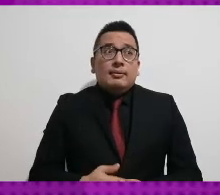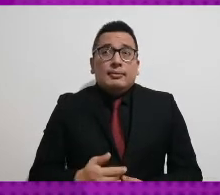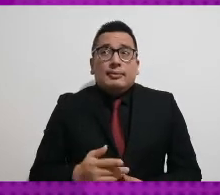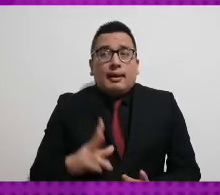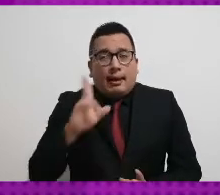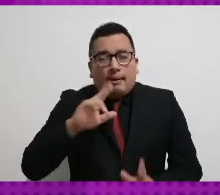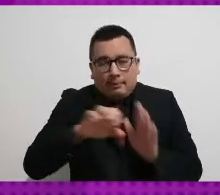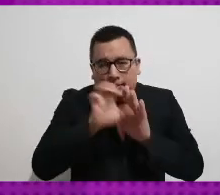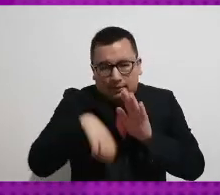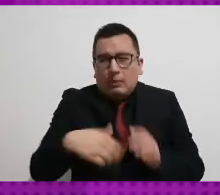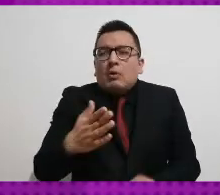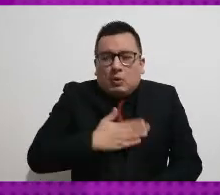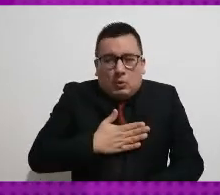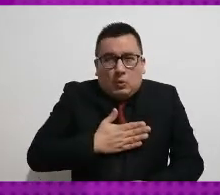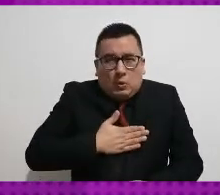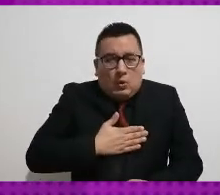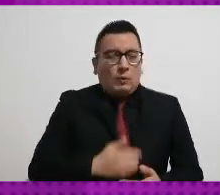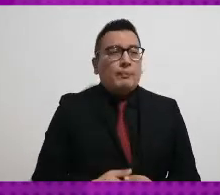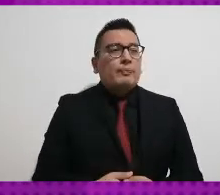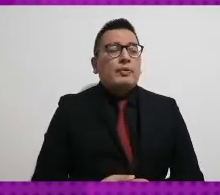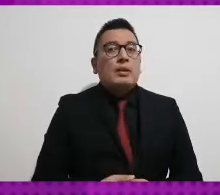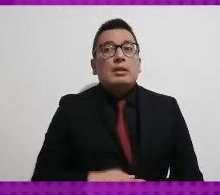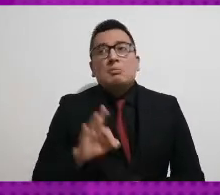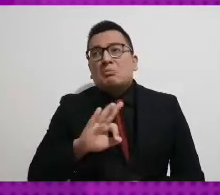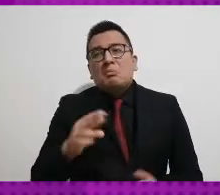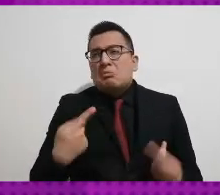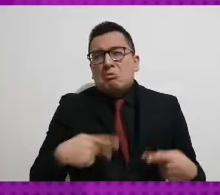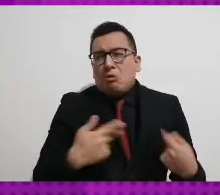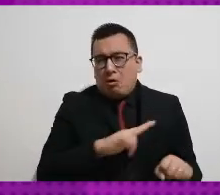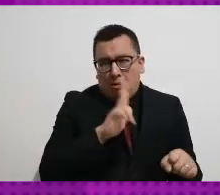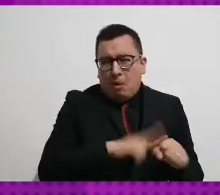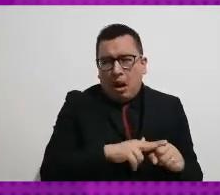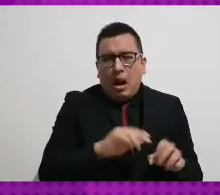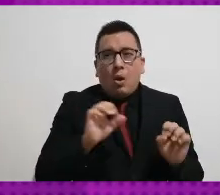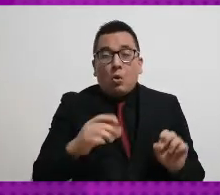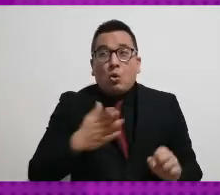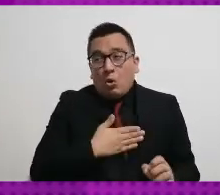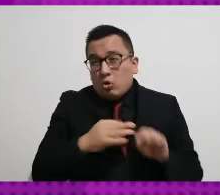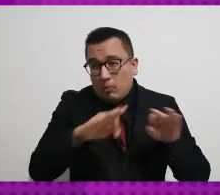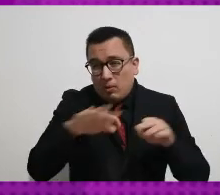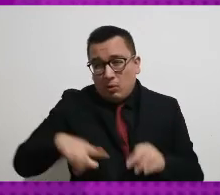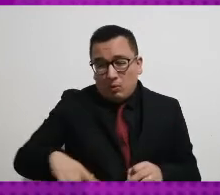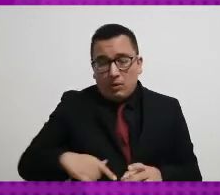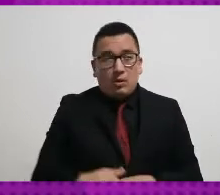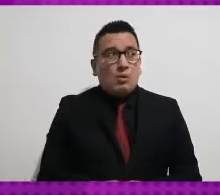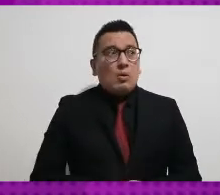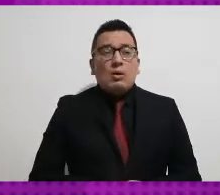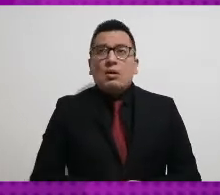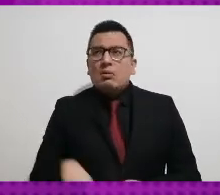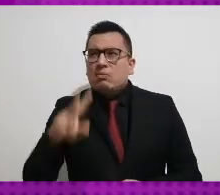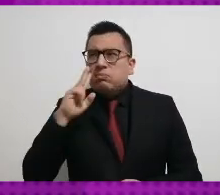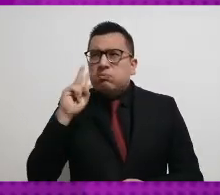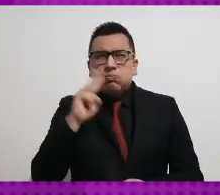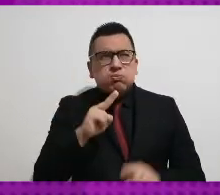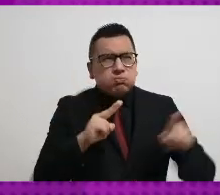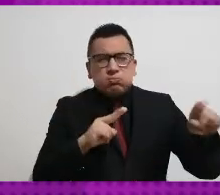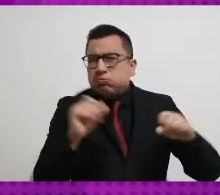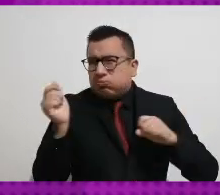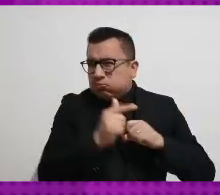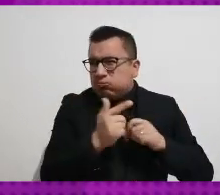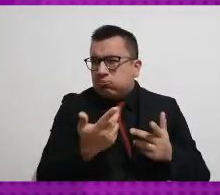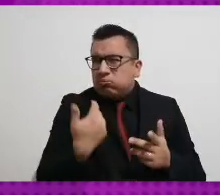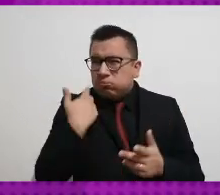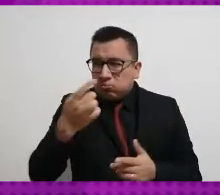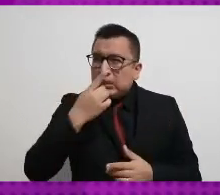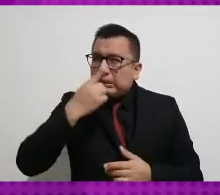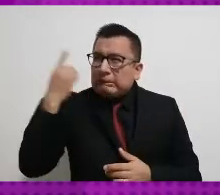como ciudadana o como ciudadano o un servidor público, puedo presentar una queja o denuncia ante el órgano interno de control,